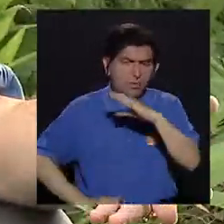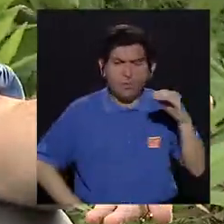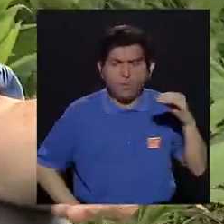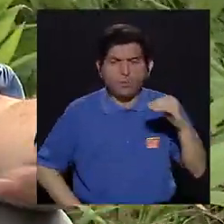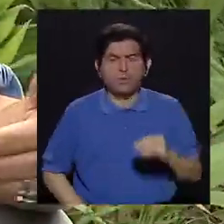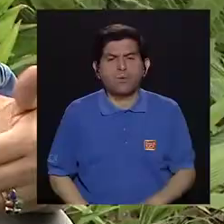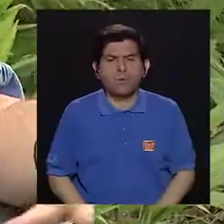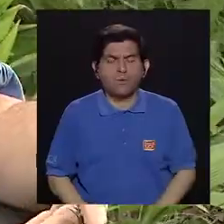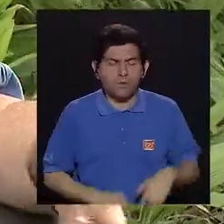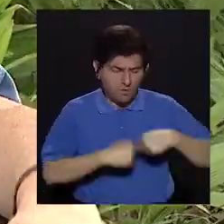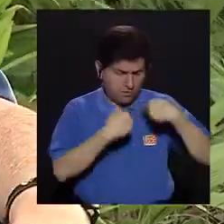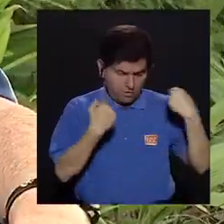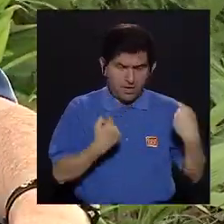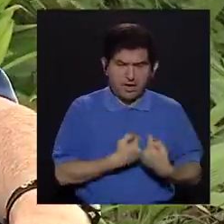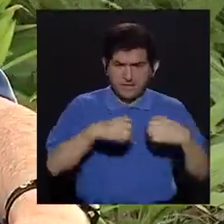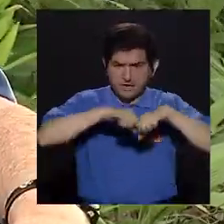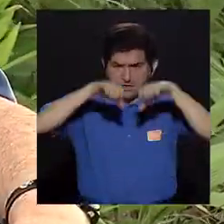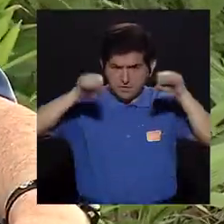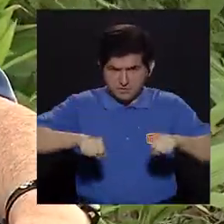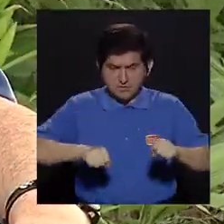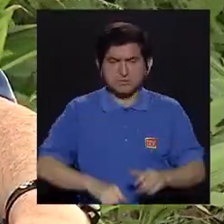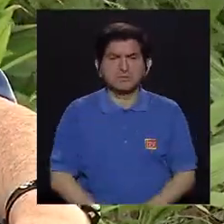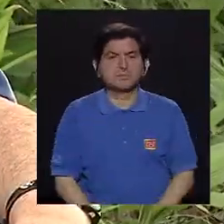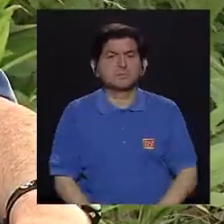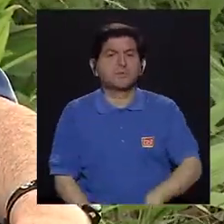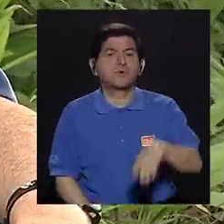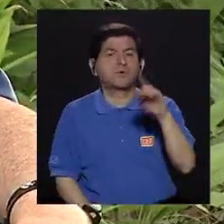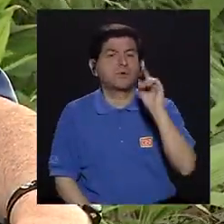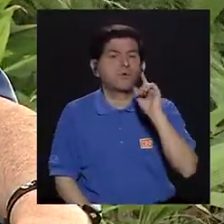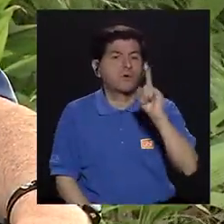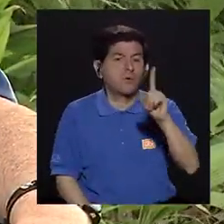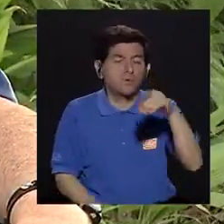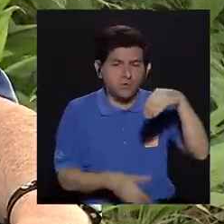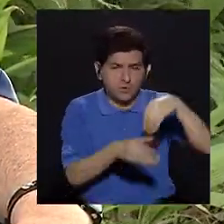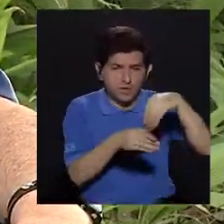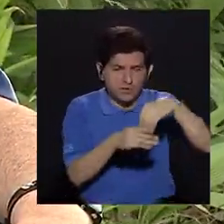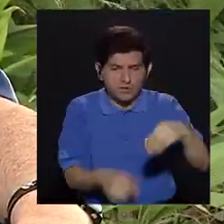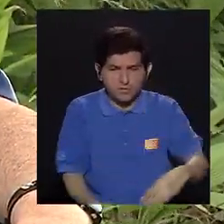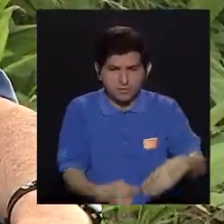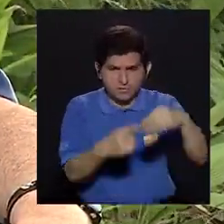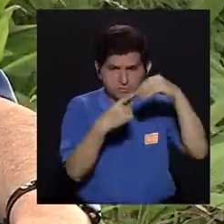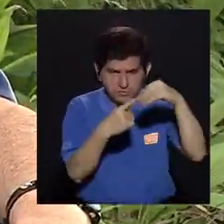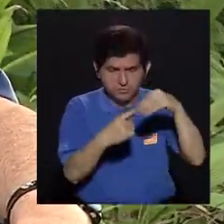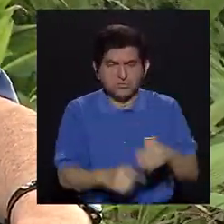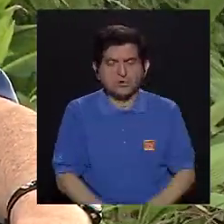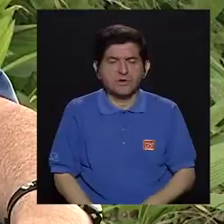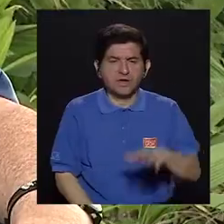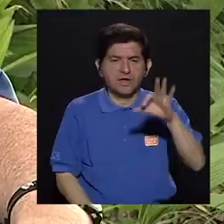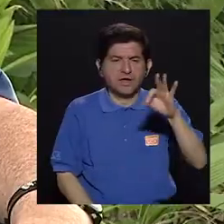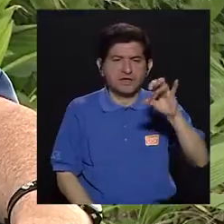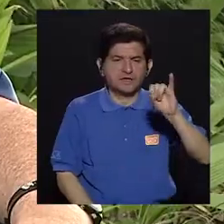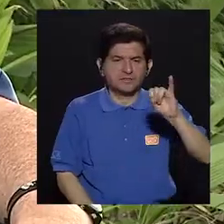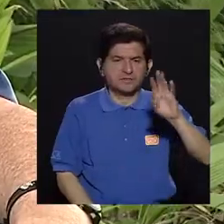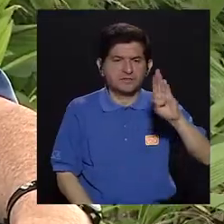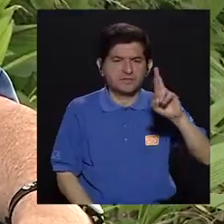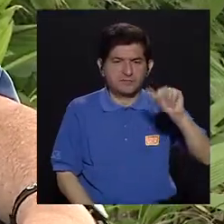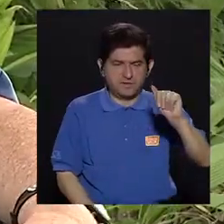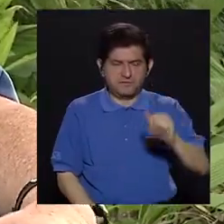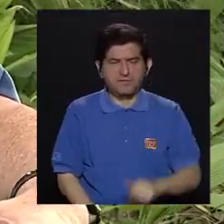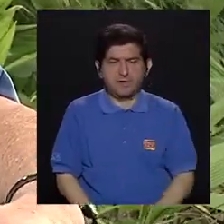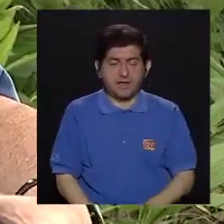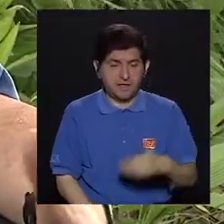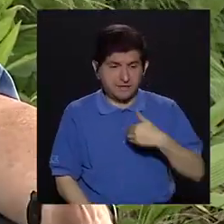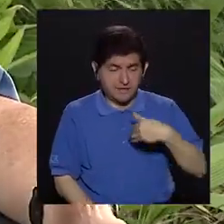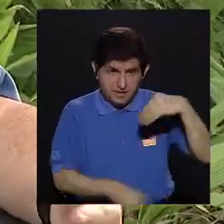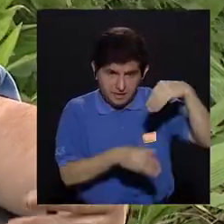enfermedades cardiovasculares, una de los aportes mayores del frijol es la fibra. El frijol